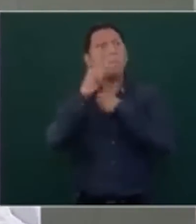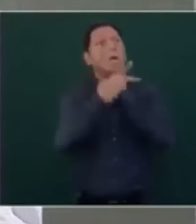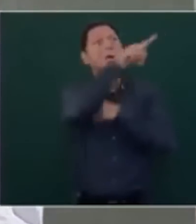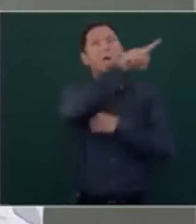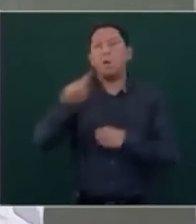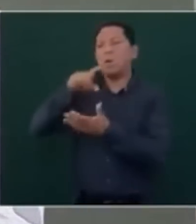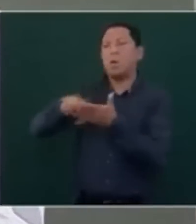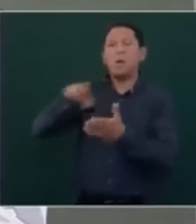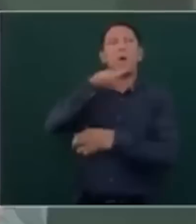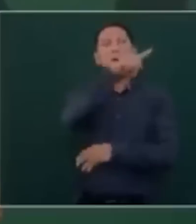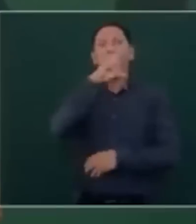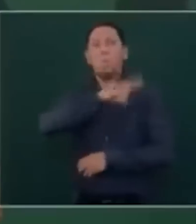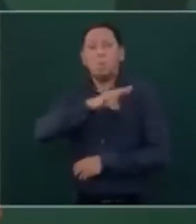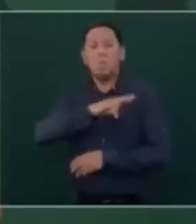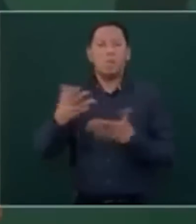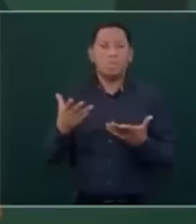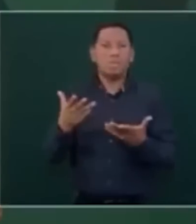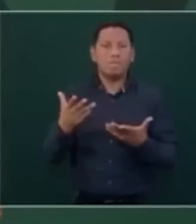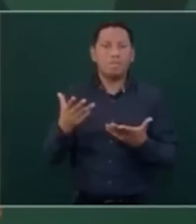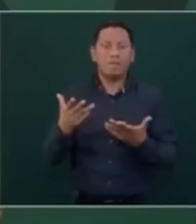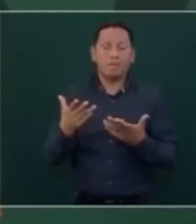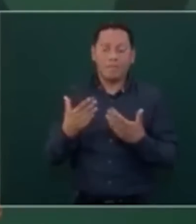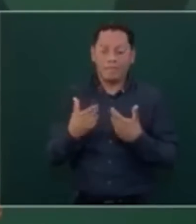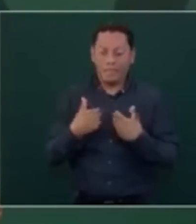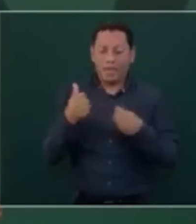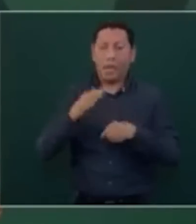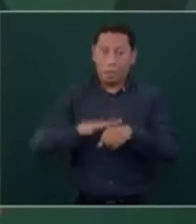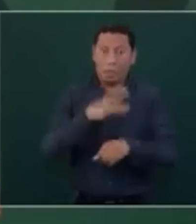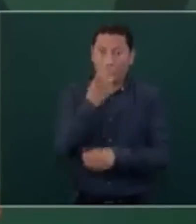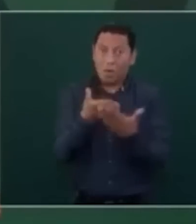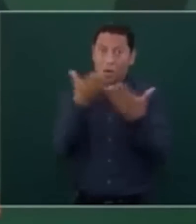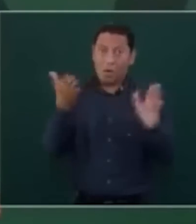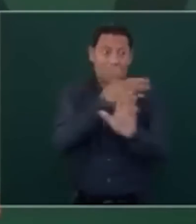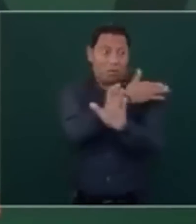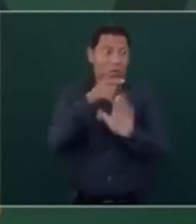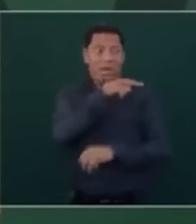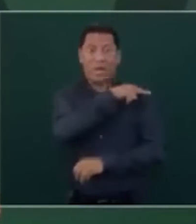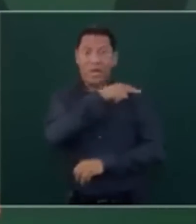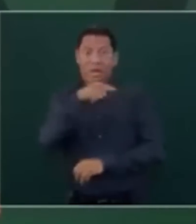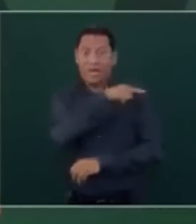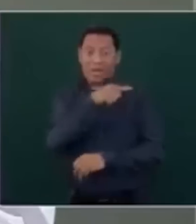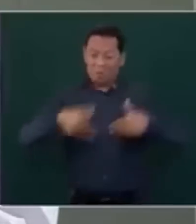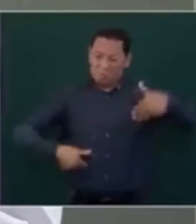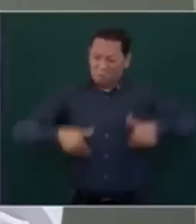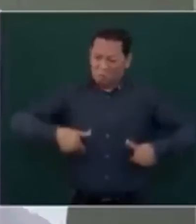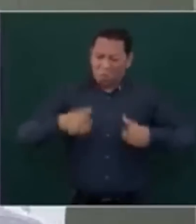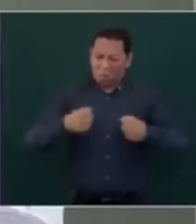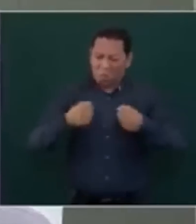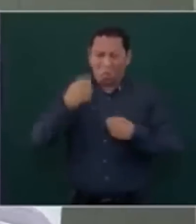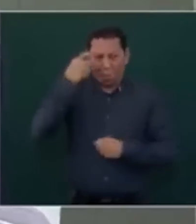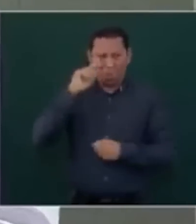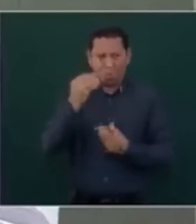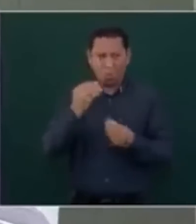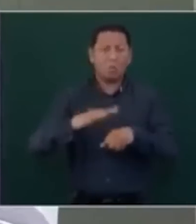molestos porque no consumaron su obra de destrucción, porque el pueblo dijo